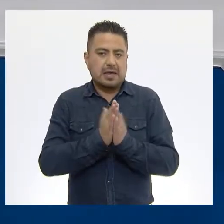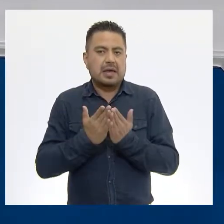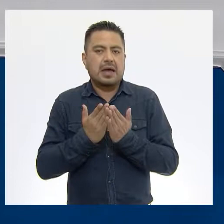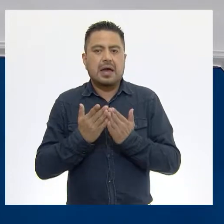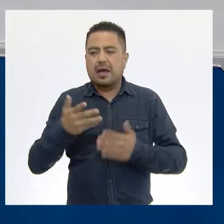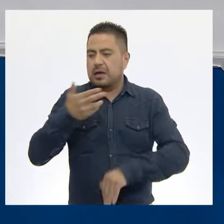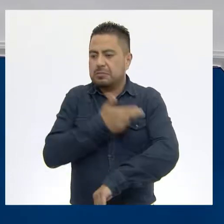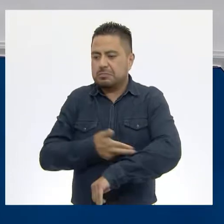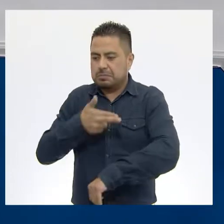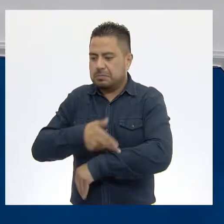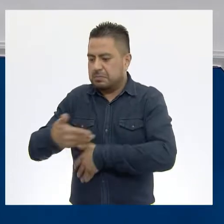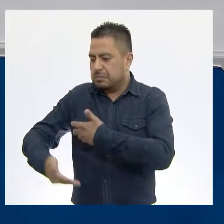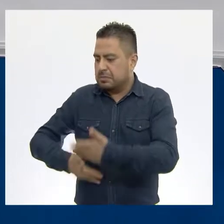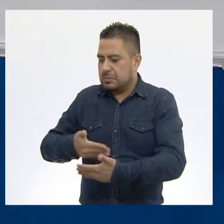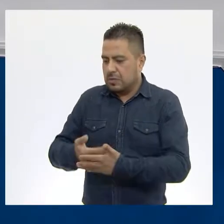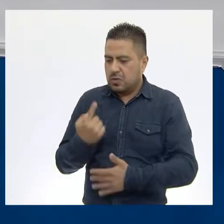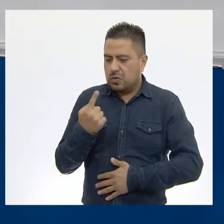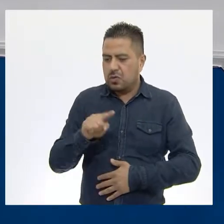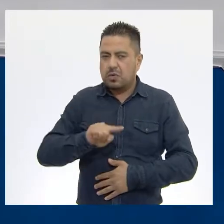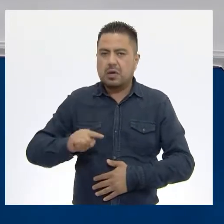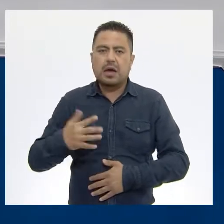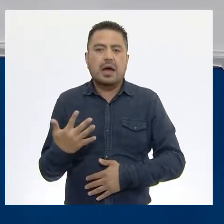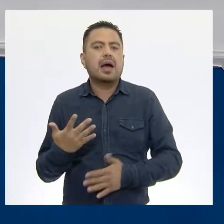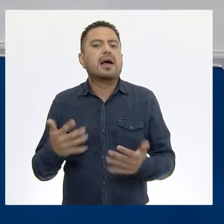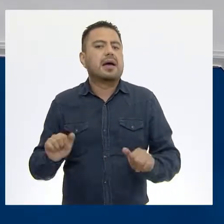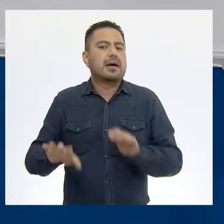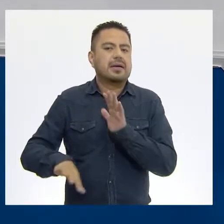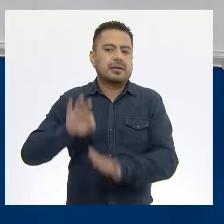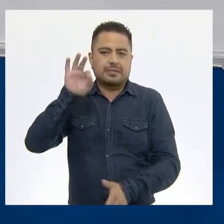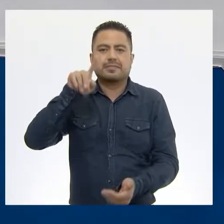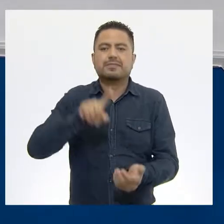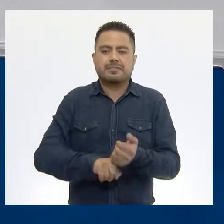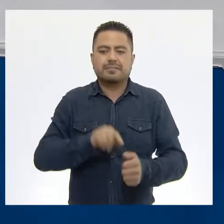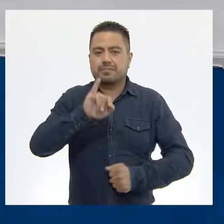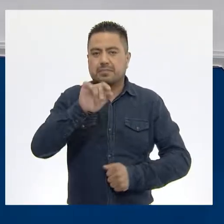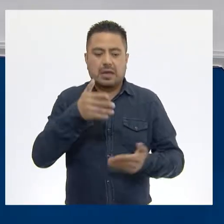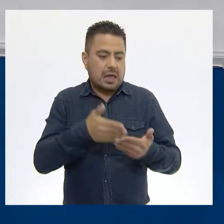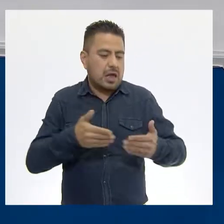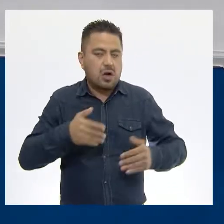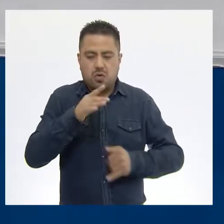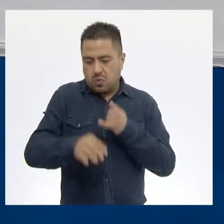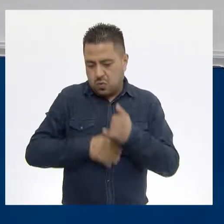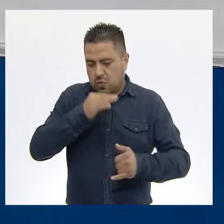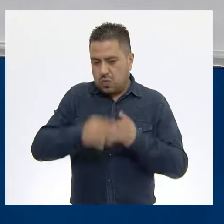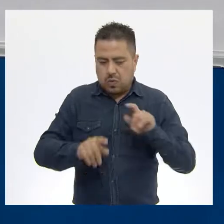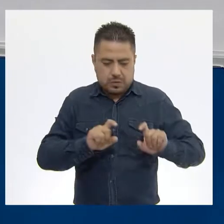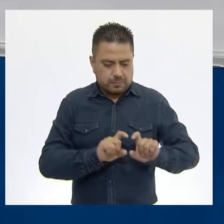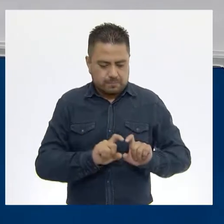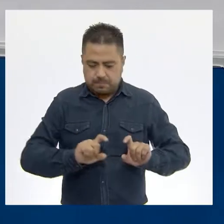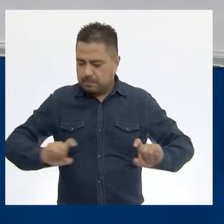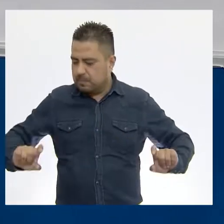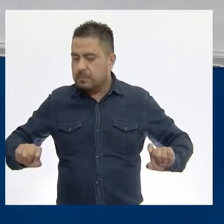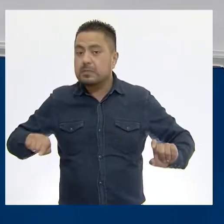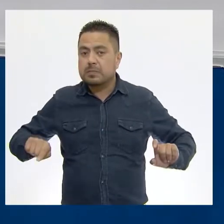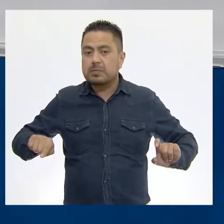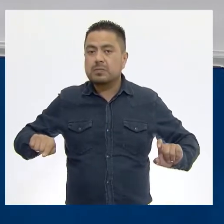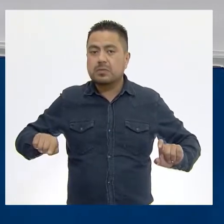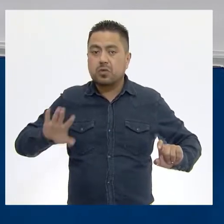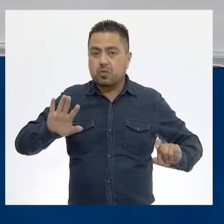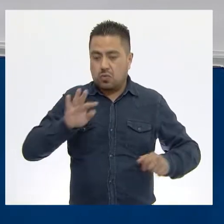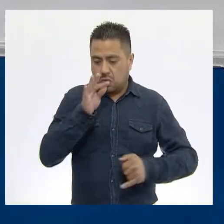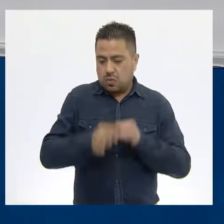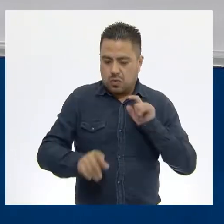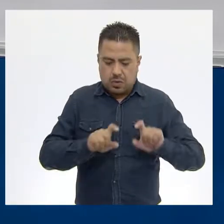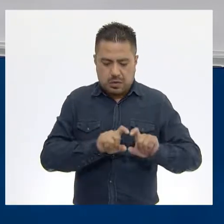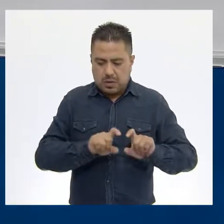nos estaba pidiendo el 1/5. Ujú. Entonces, ya lo tenemos. Sí, Vámonos con nuestra última recta. sí. En la última